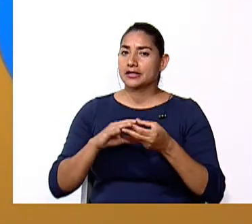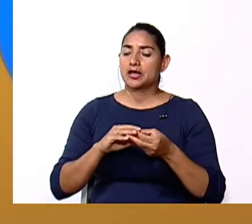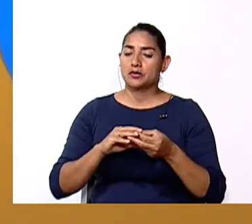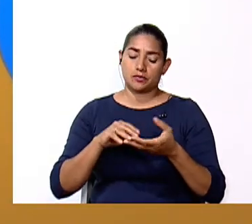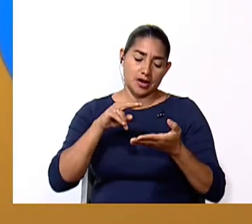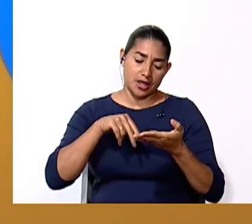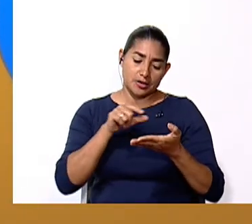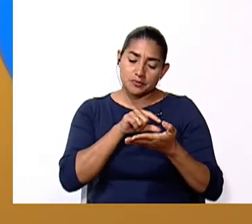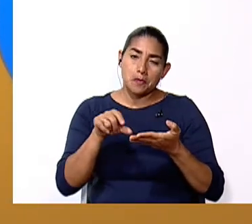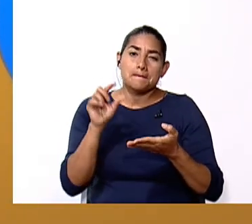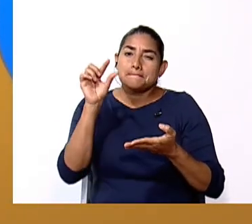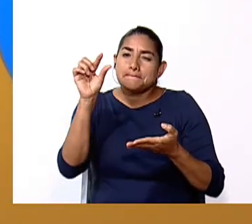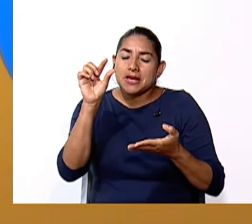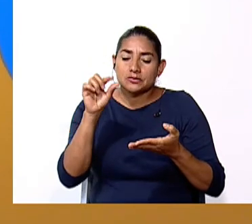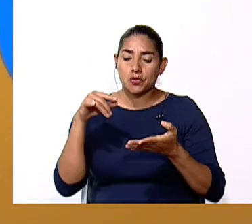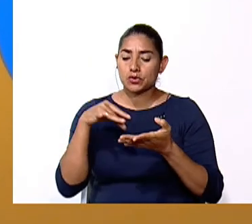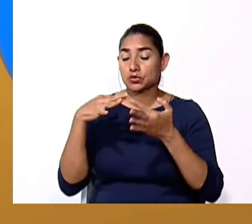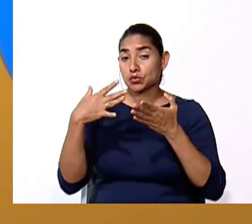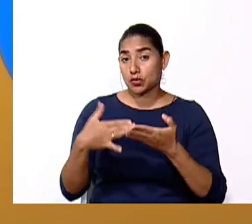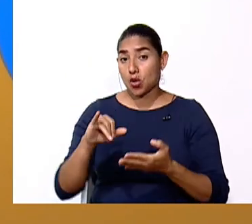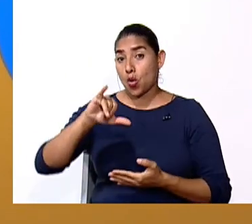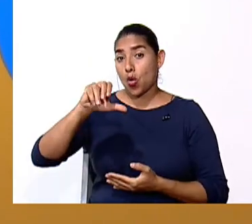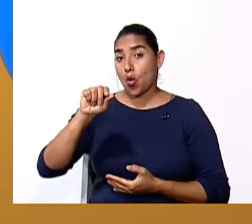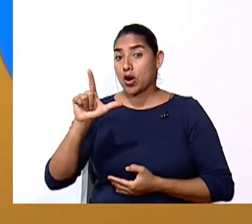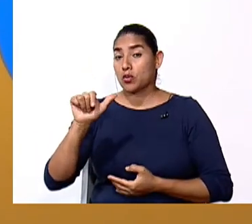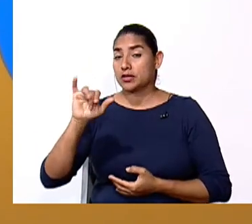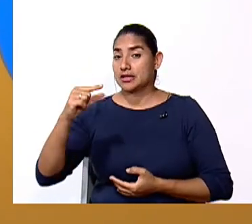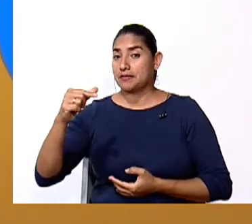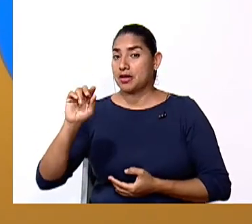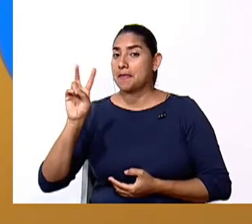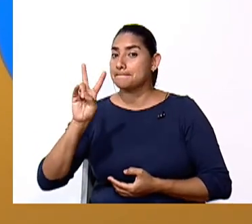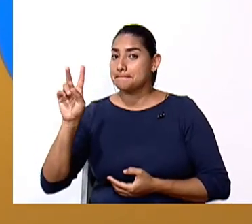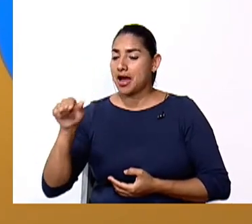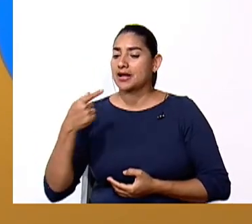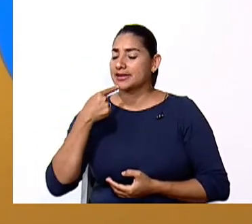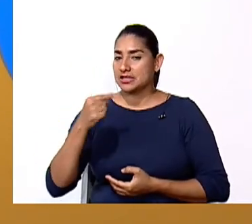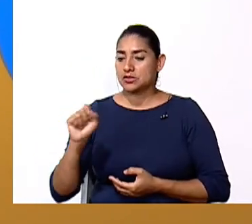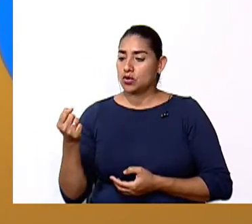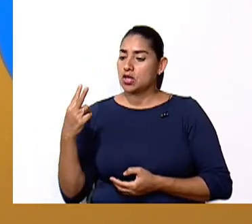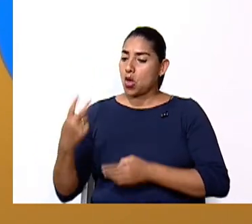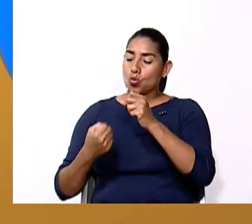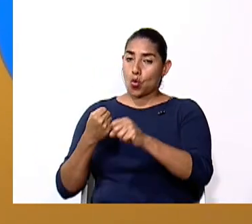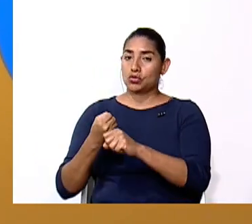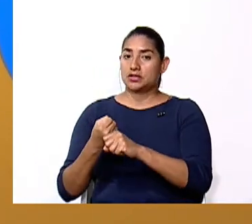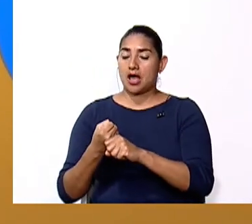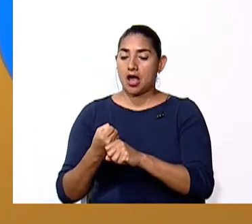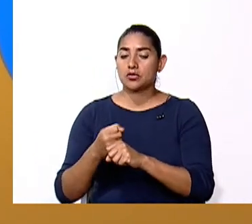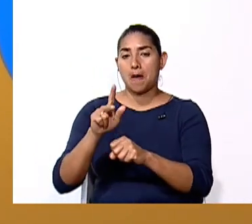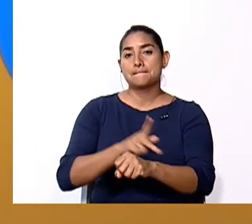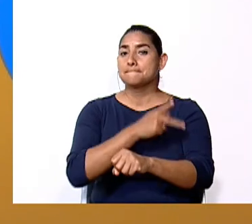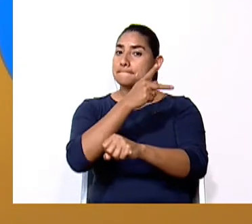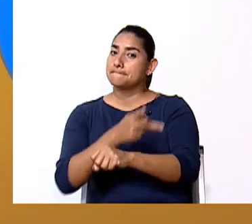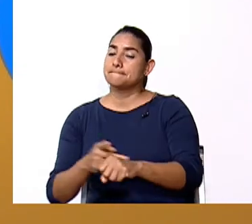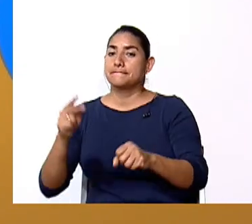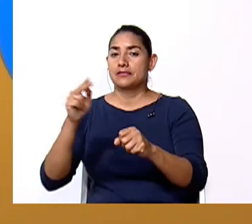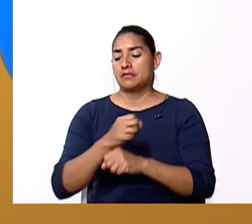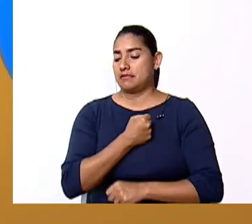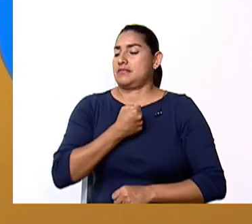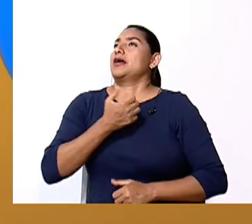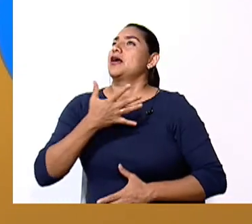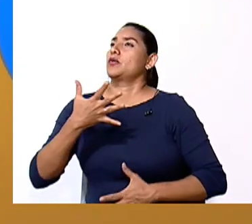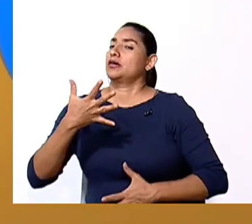era un impostor. El verdadero Garavito continuaba organizando la rebelión. Al poco tiempo se enteraron